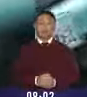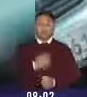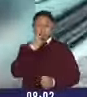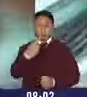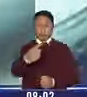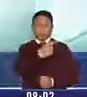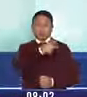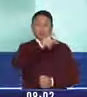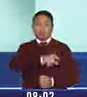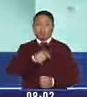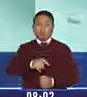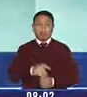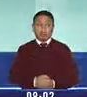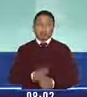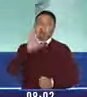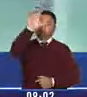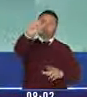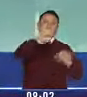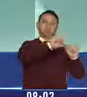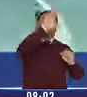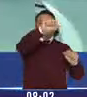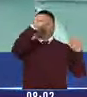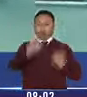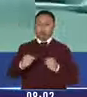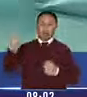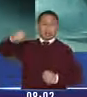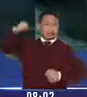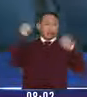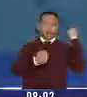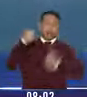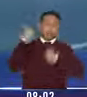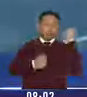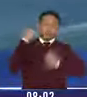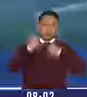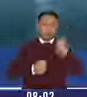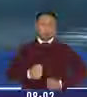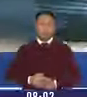el populacho no esperó, lo bajó del volante y le cayó a golpes.